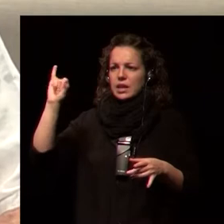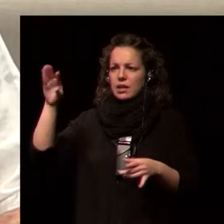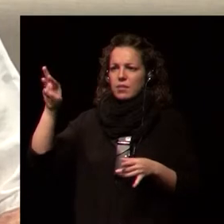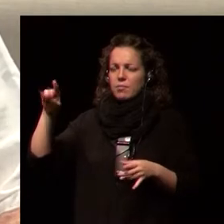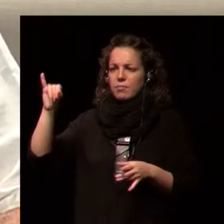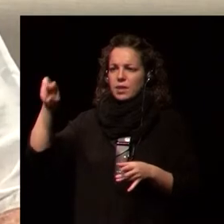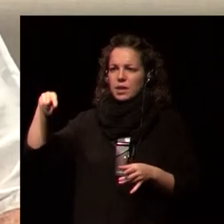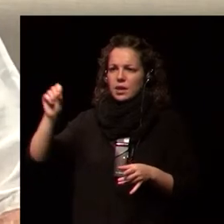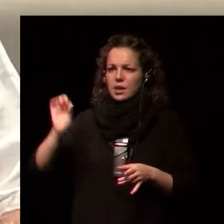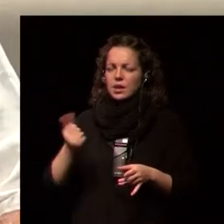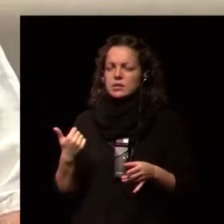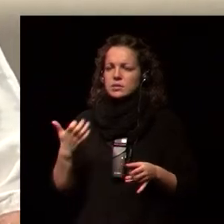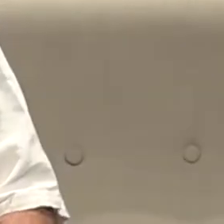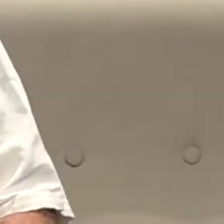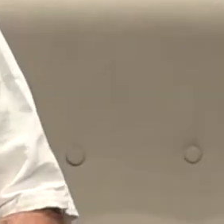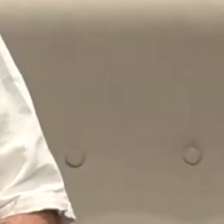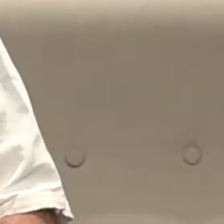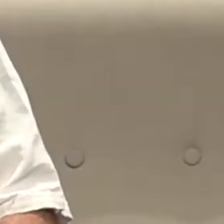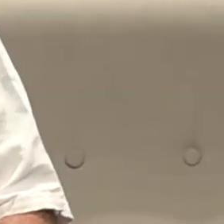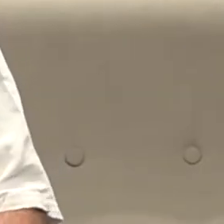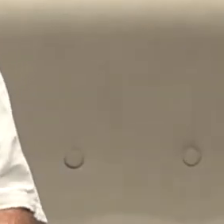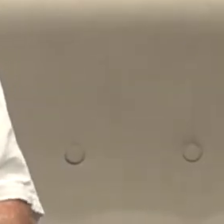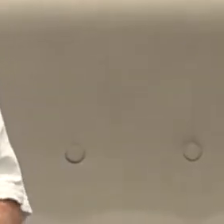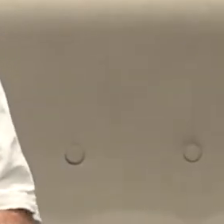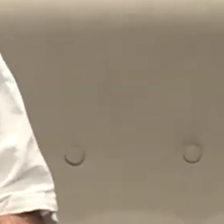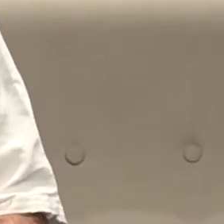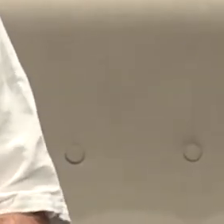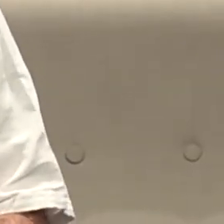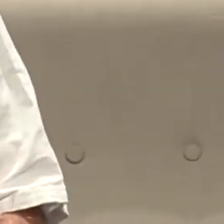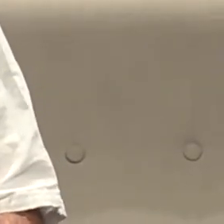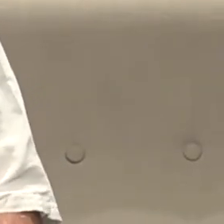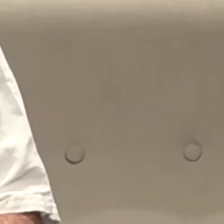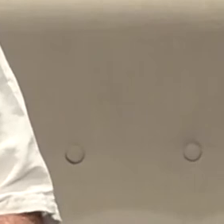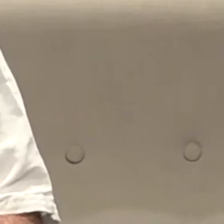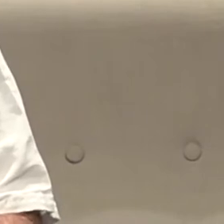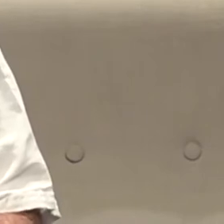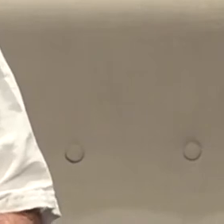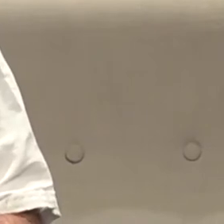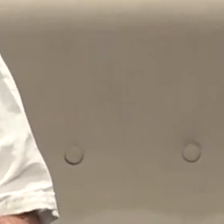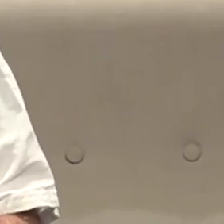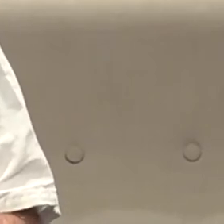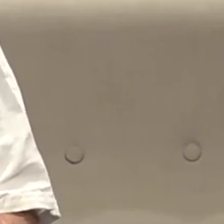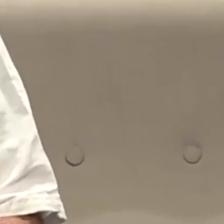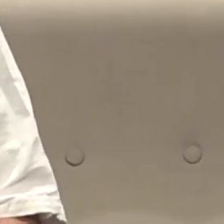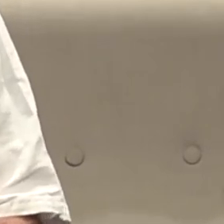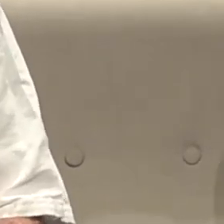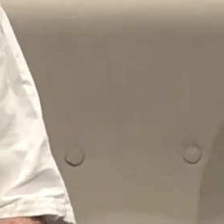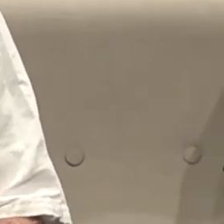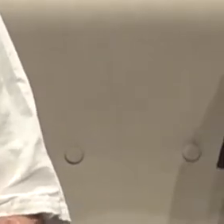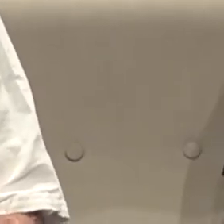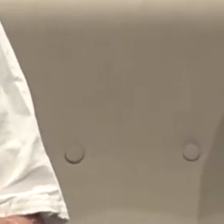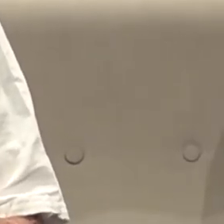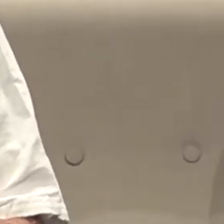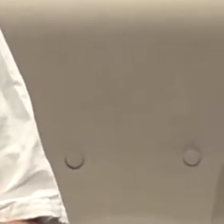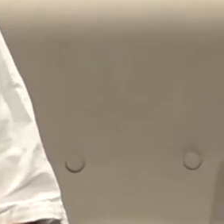y más allá. De no haber entrado, de no haber informado de eso internacionalmente, nadie de fuera de Asia hubiese sabido quizá de